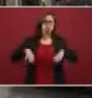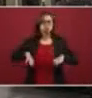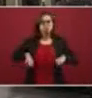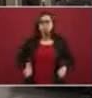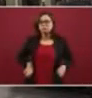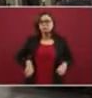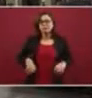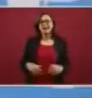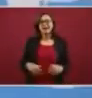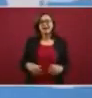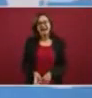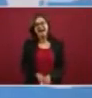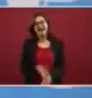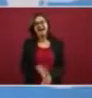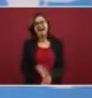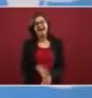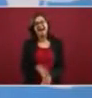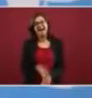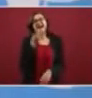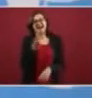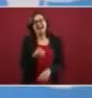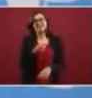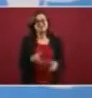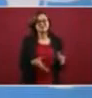consistió la llamada política